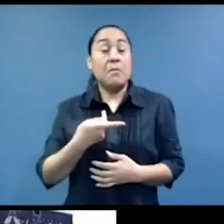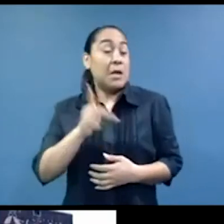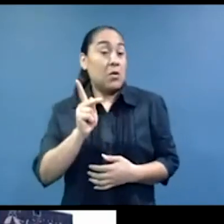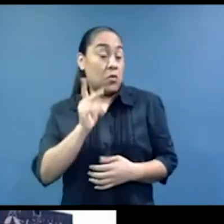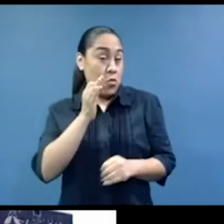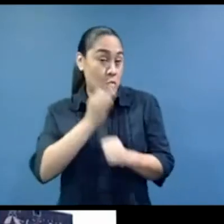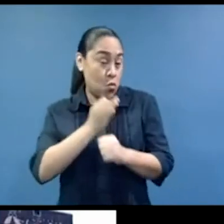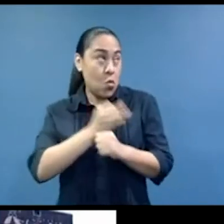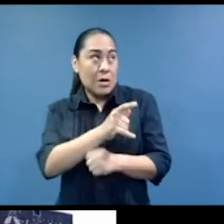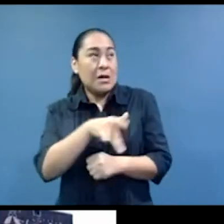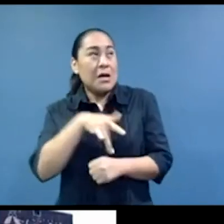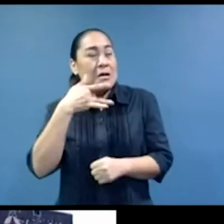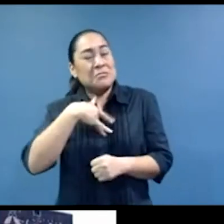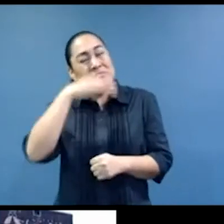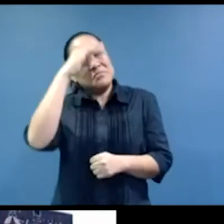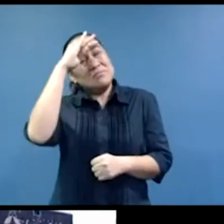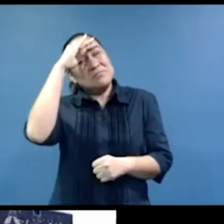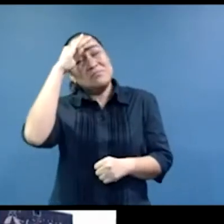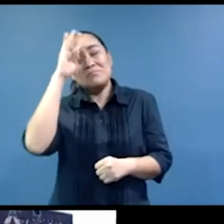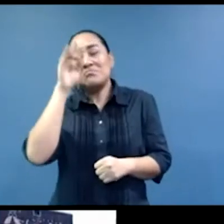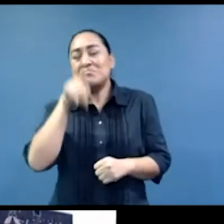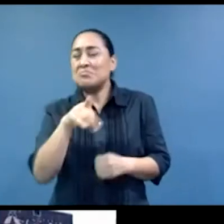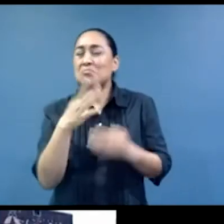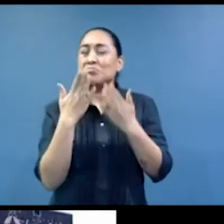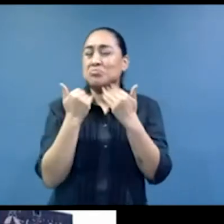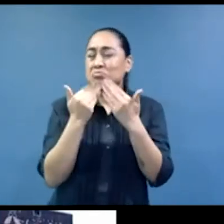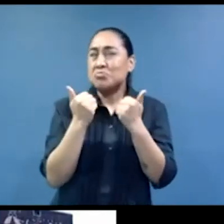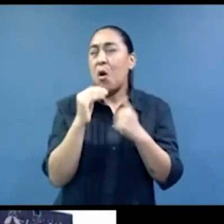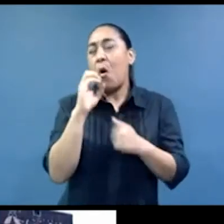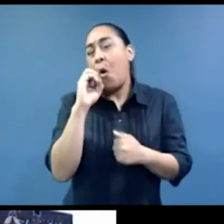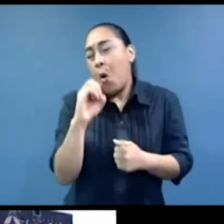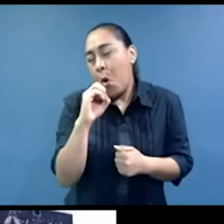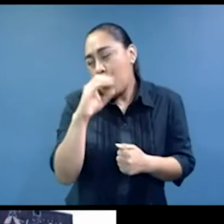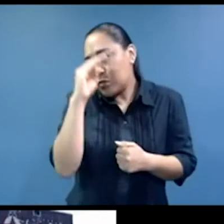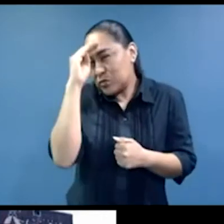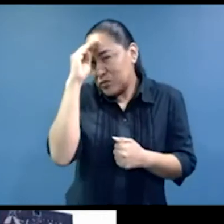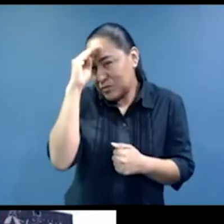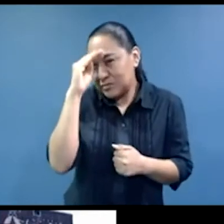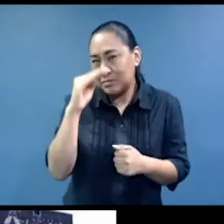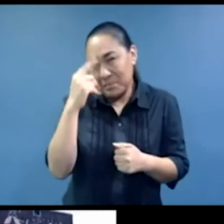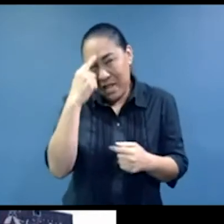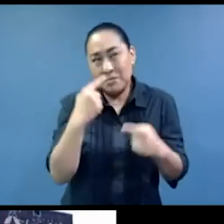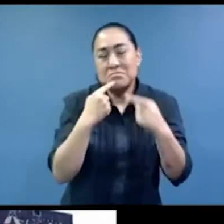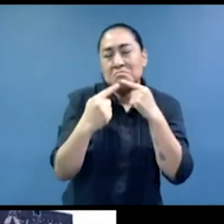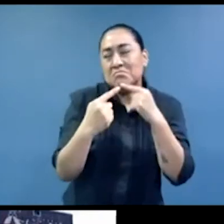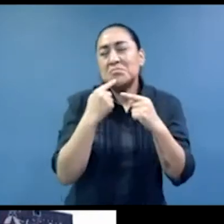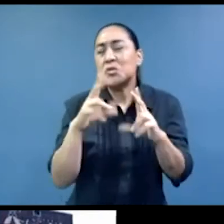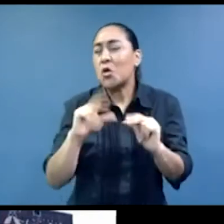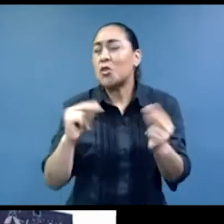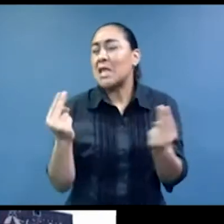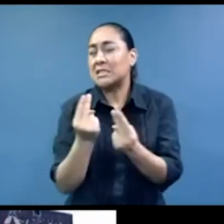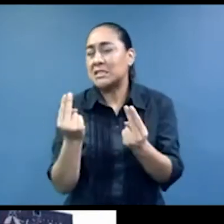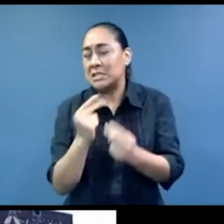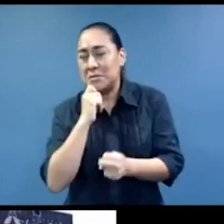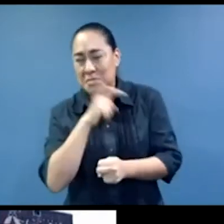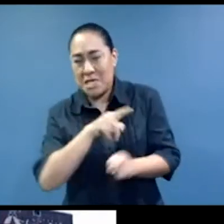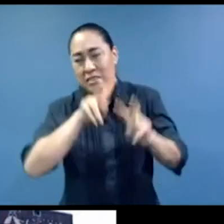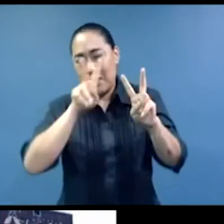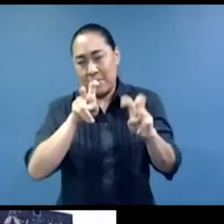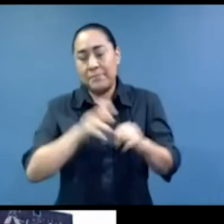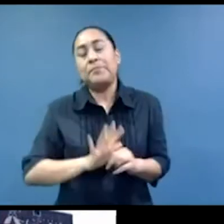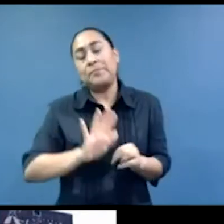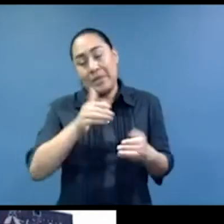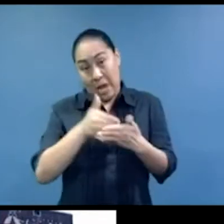que no tenemos en la mente, ¿no? O que no está normalmente en las mesas de discusión. Pero bueno, regresando a los